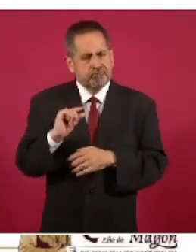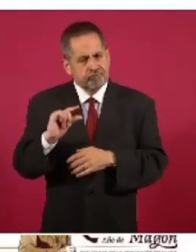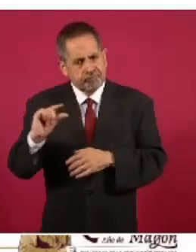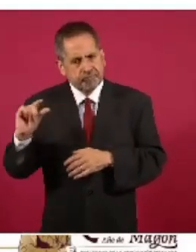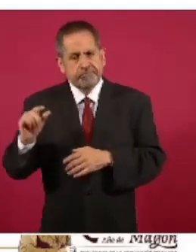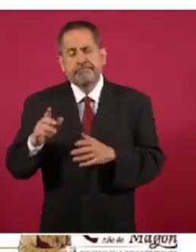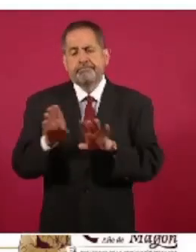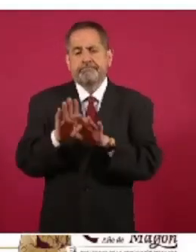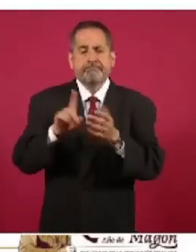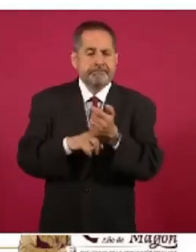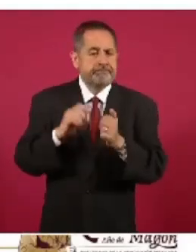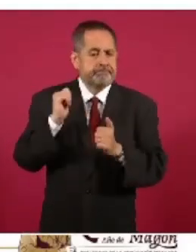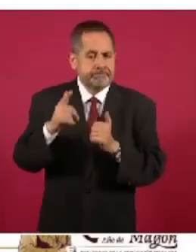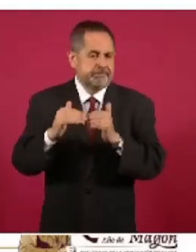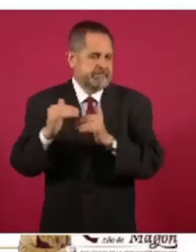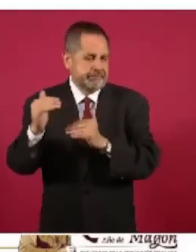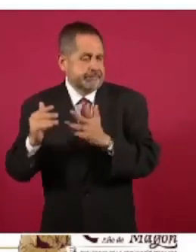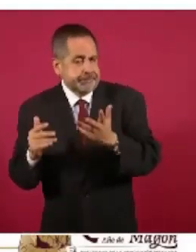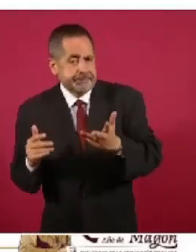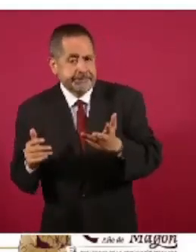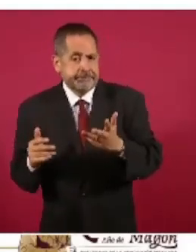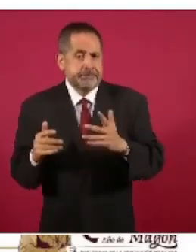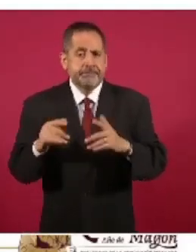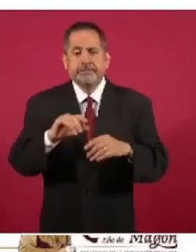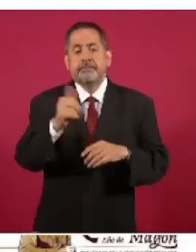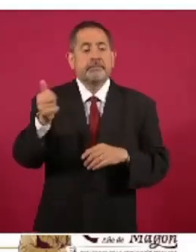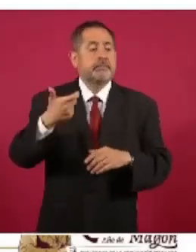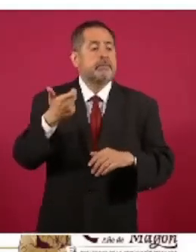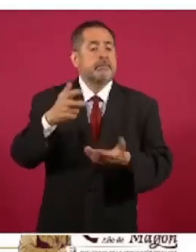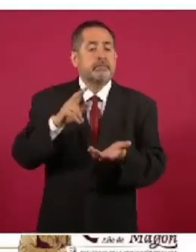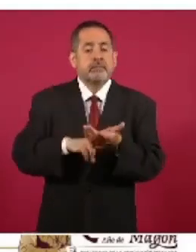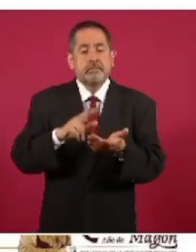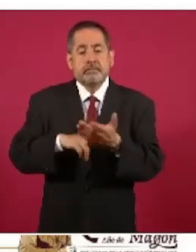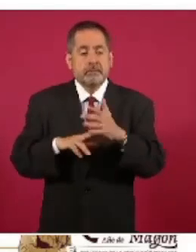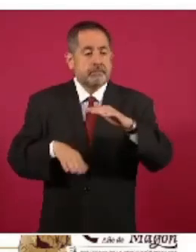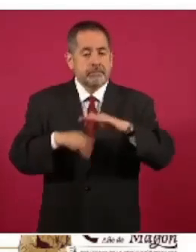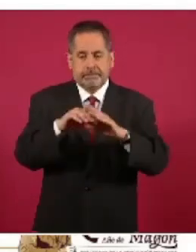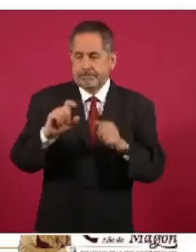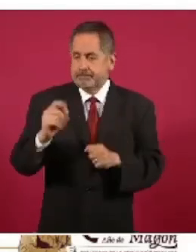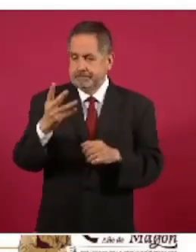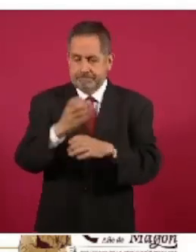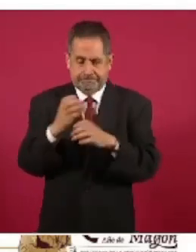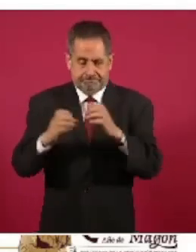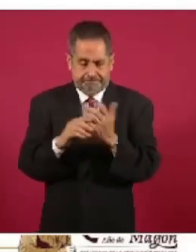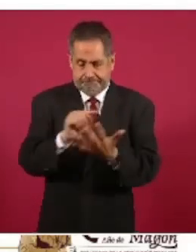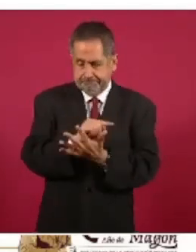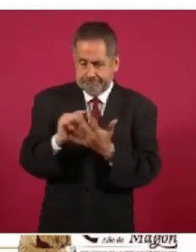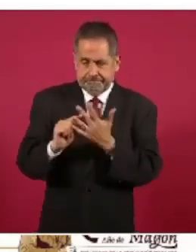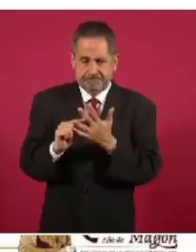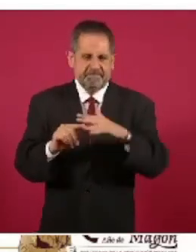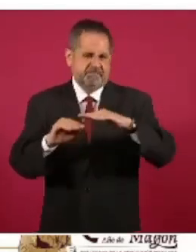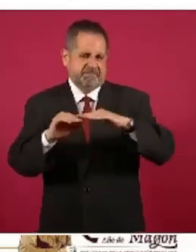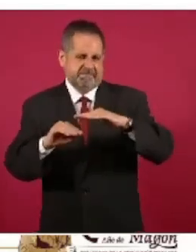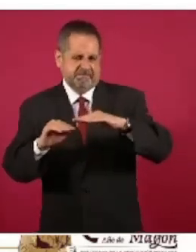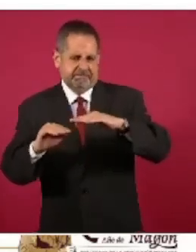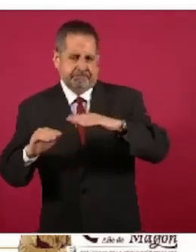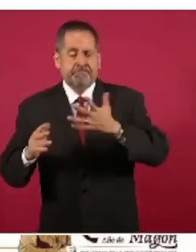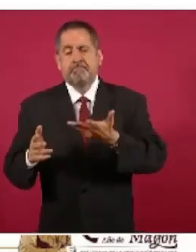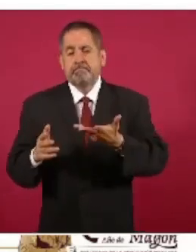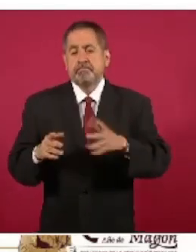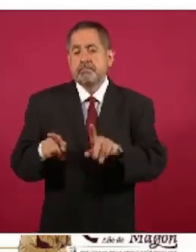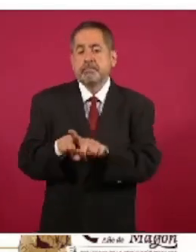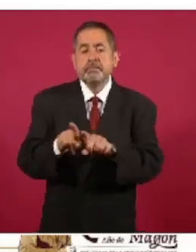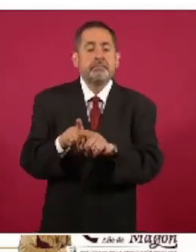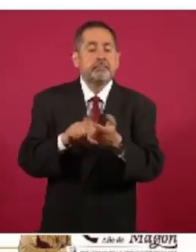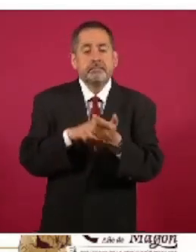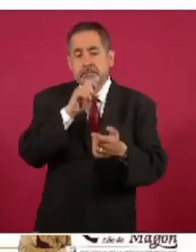baja en el precio máximo de los 24 productos y también en el